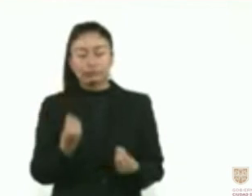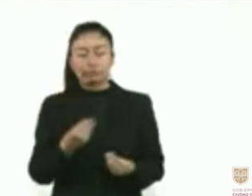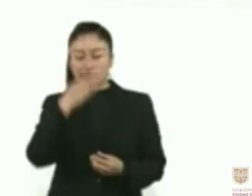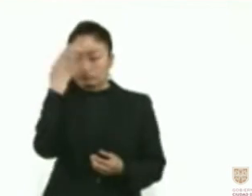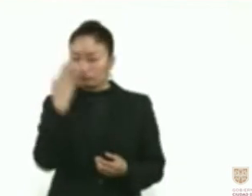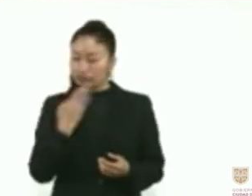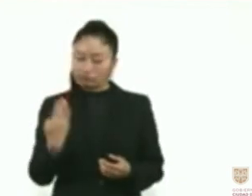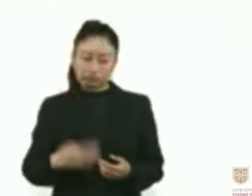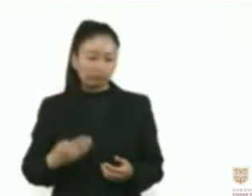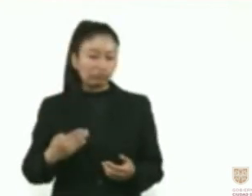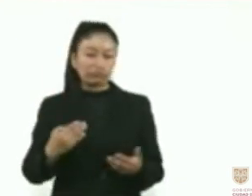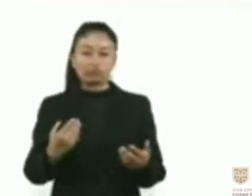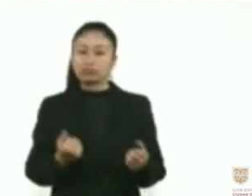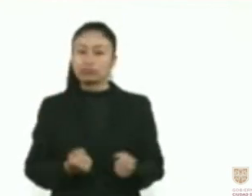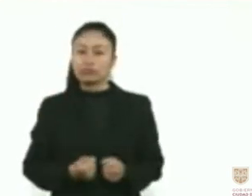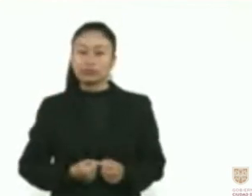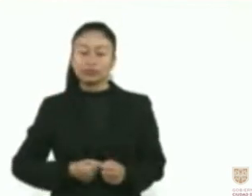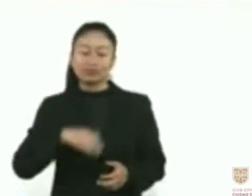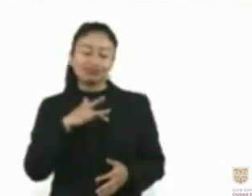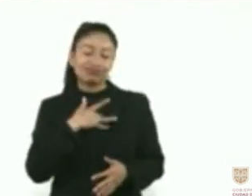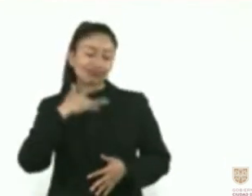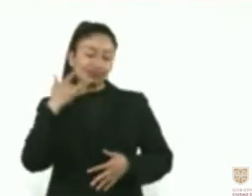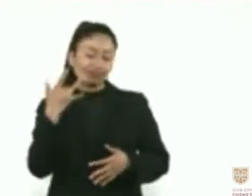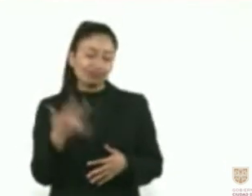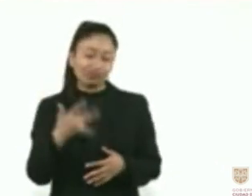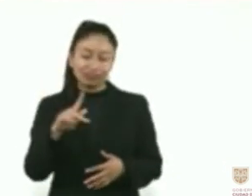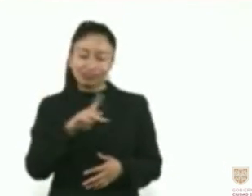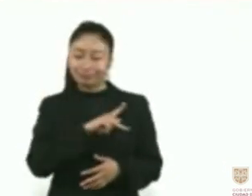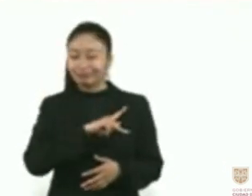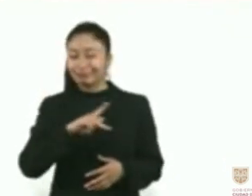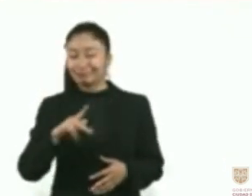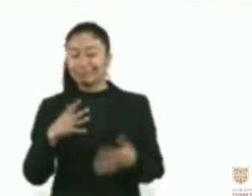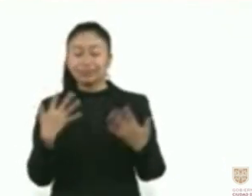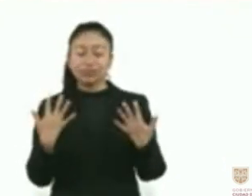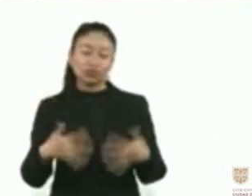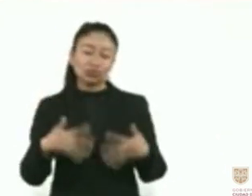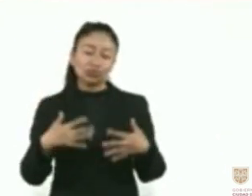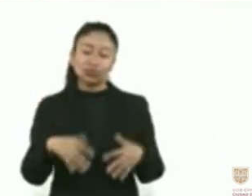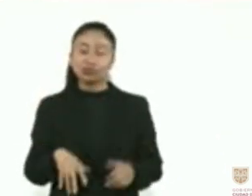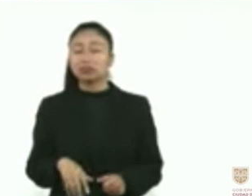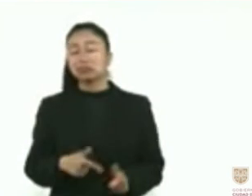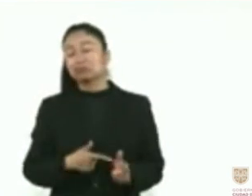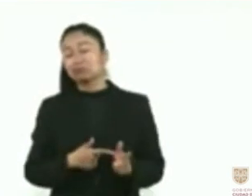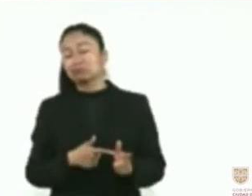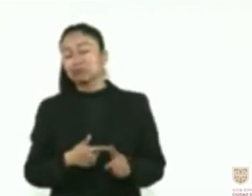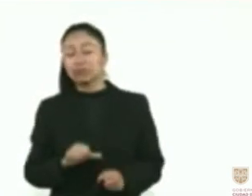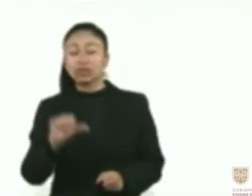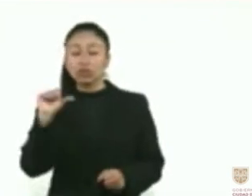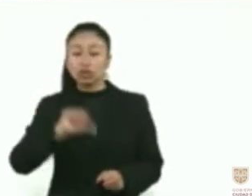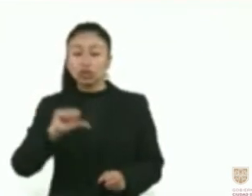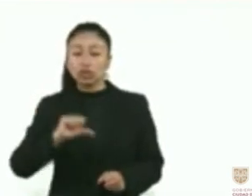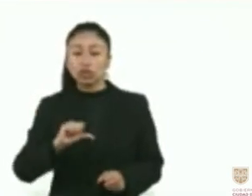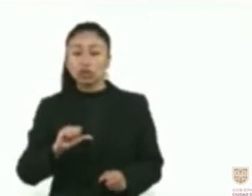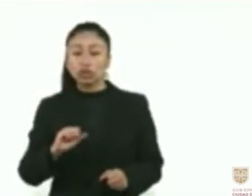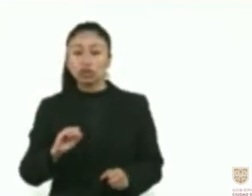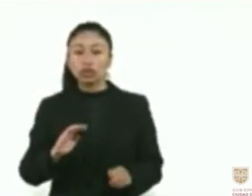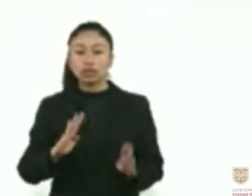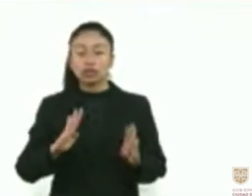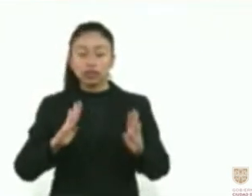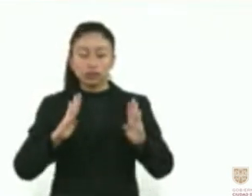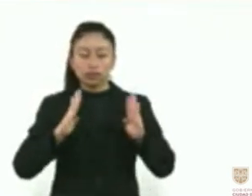afectaciones, terribles dolencias que le quedaron al pueblo de México. Y hoy ese mismo ejército que es